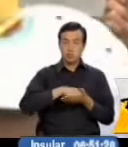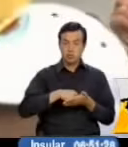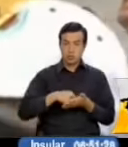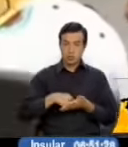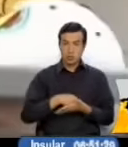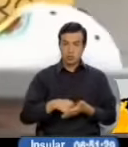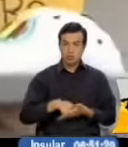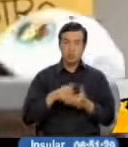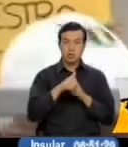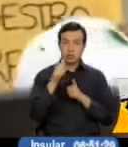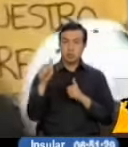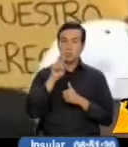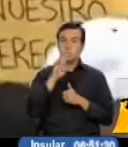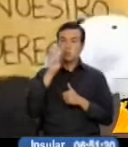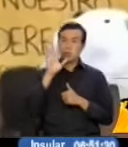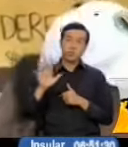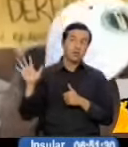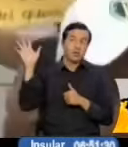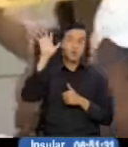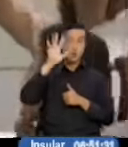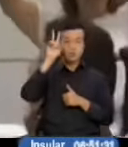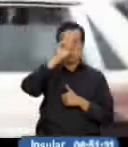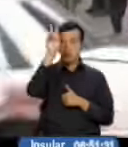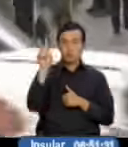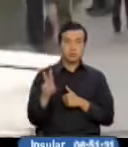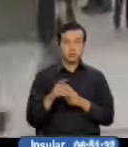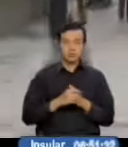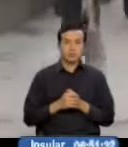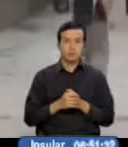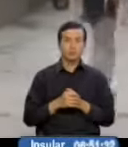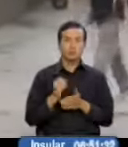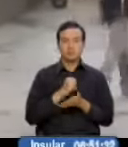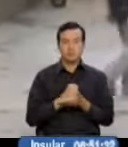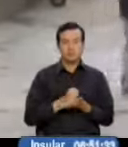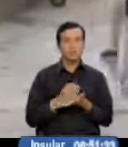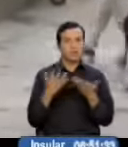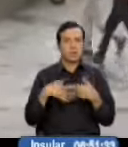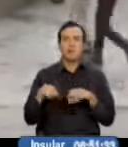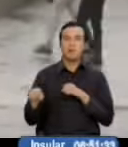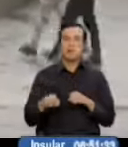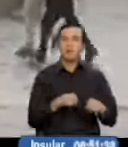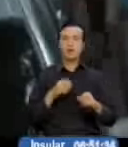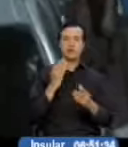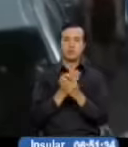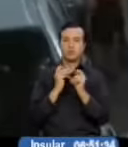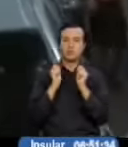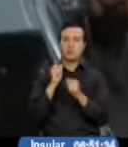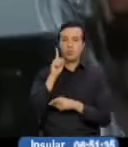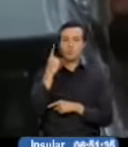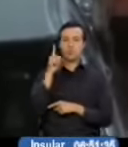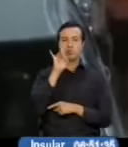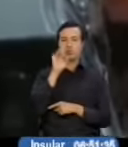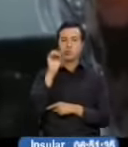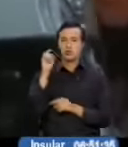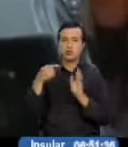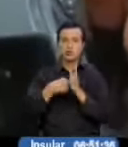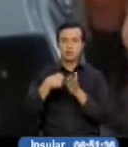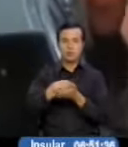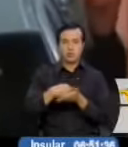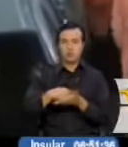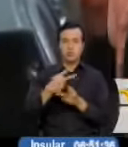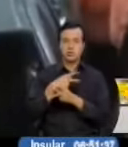padrón de cada uno de los 24 estados venezolanos. Esta fase fue superada en mayo, cuando se entregaron más de 1.800.000 firmas